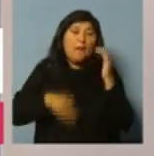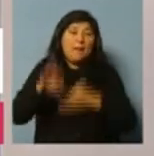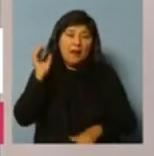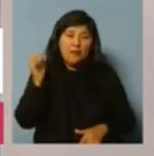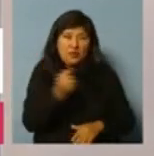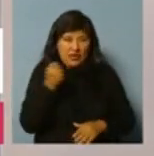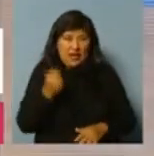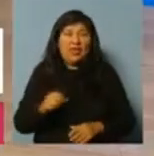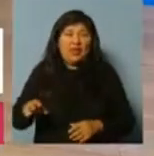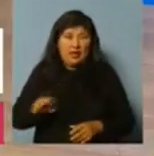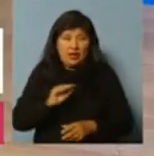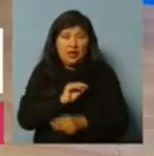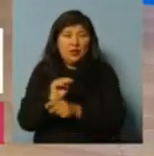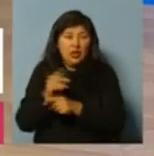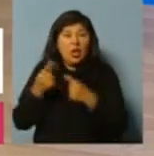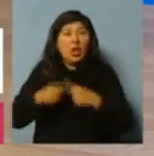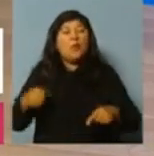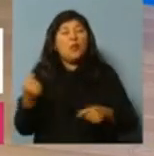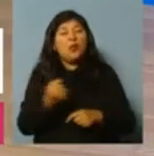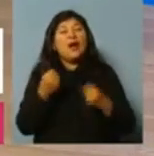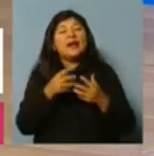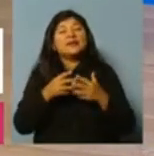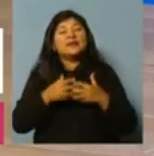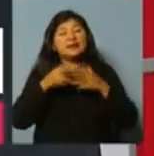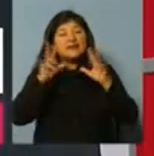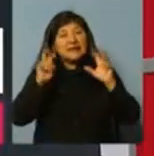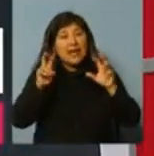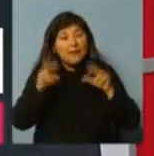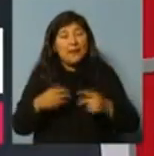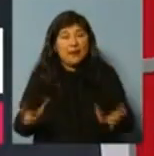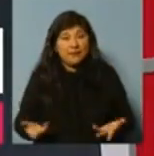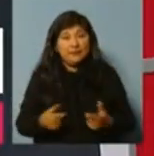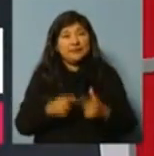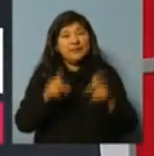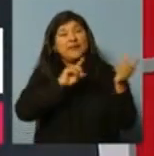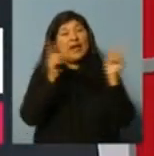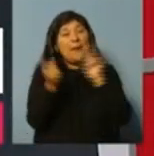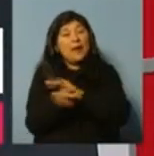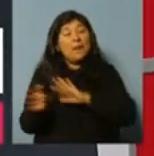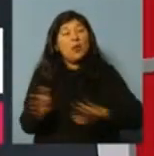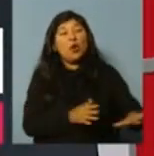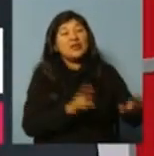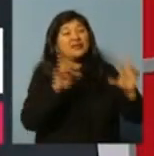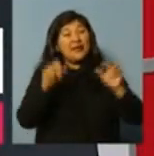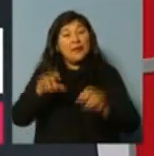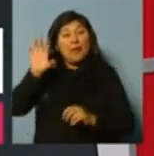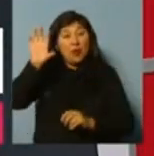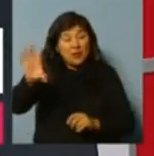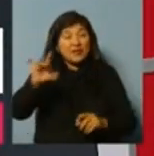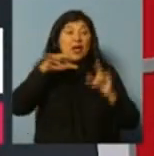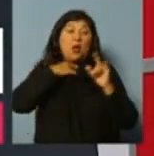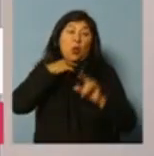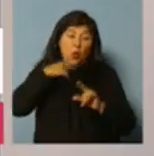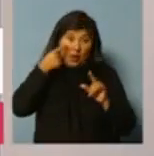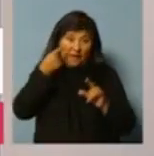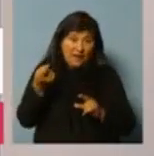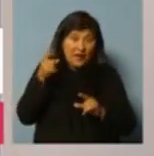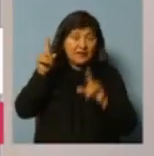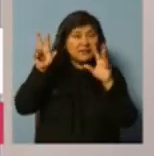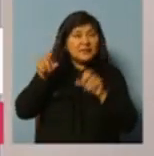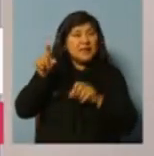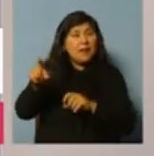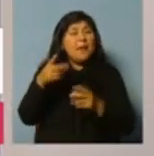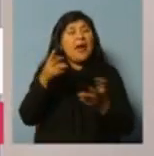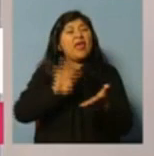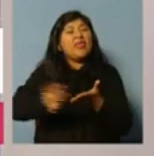provincia de jujuy como ve la deuda que tiene nuestro estado provincial bueno lo que tomamos como punto de